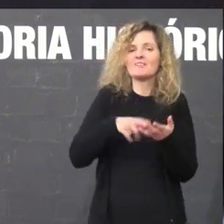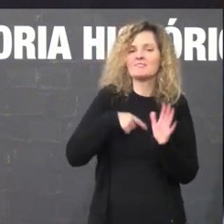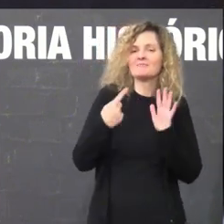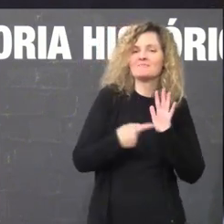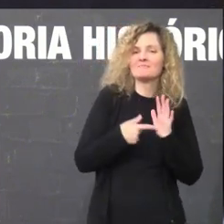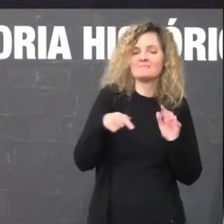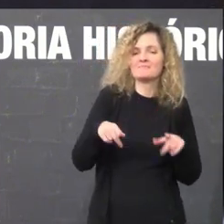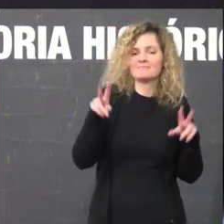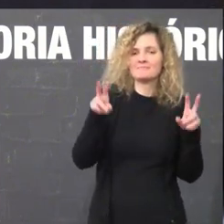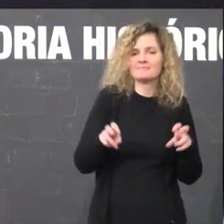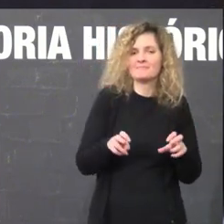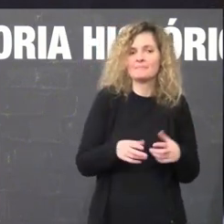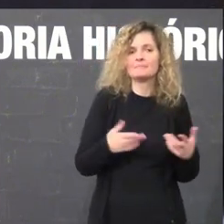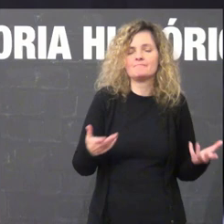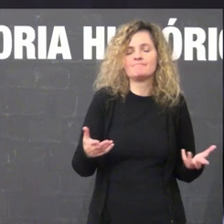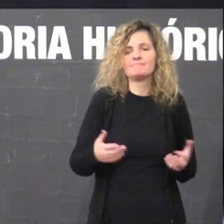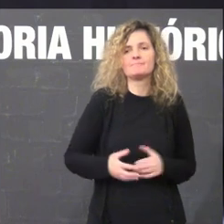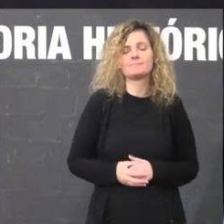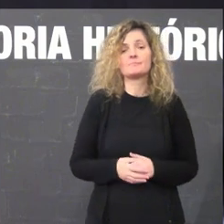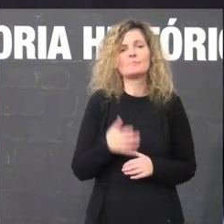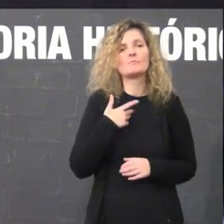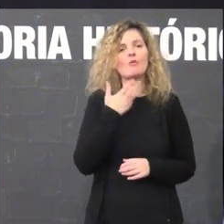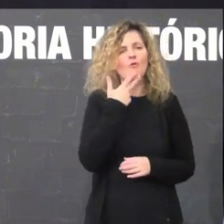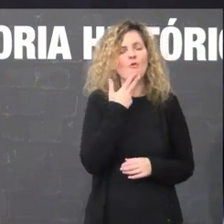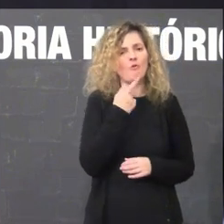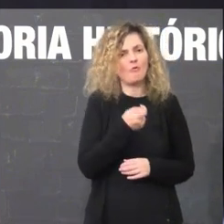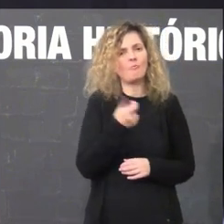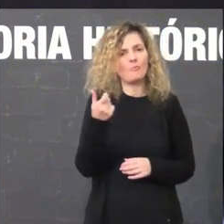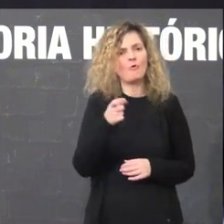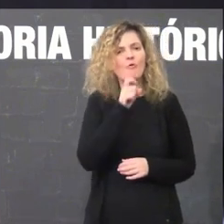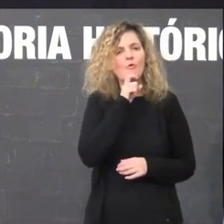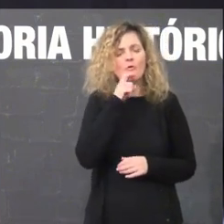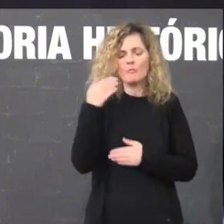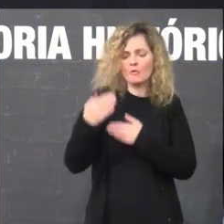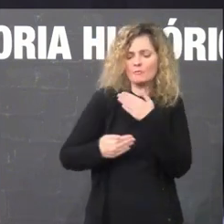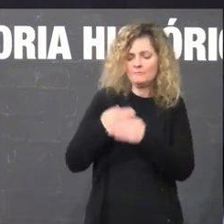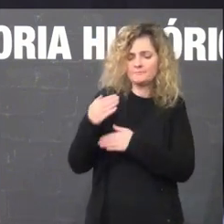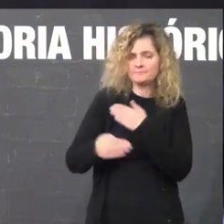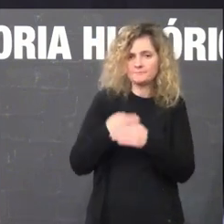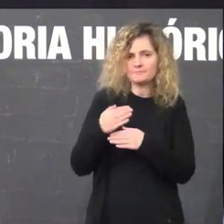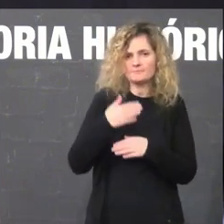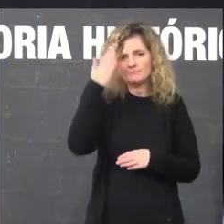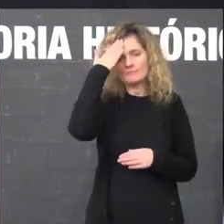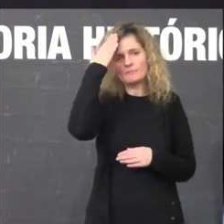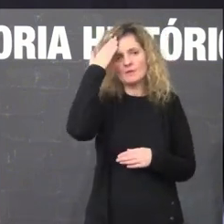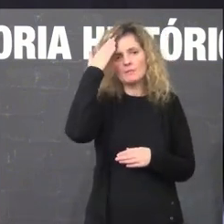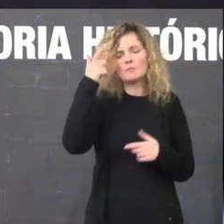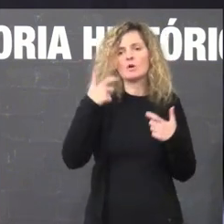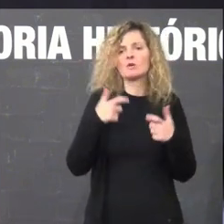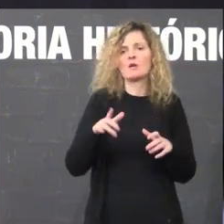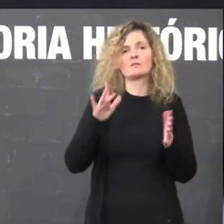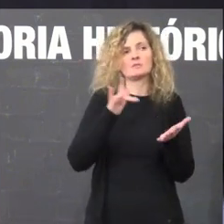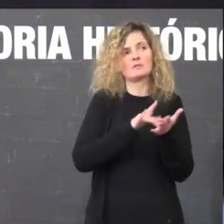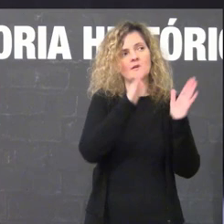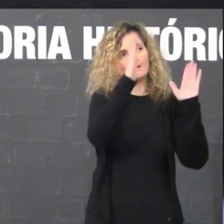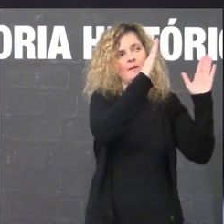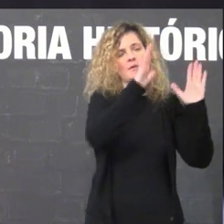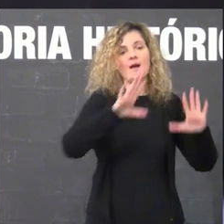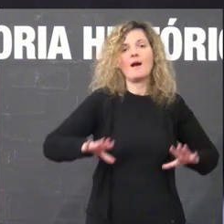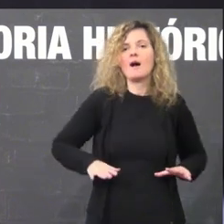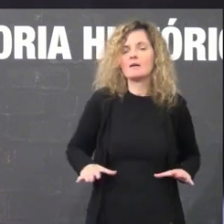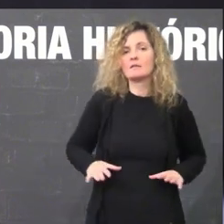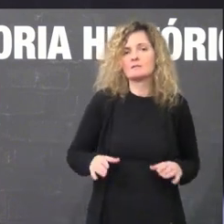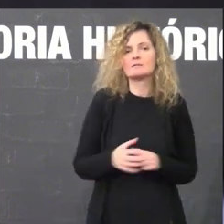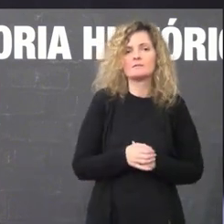porque conozco un poco de cómo ha sido el proceso memorialista que ha habido en Argentina